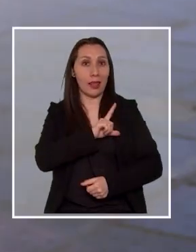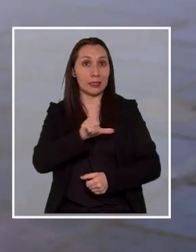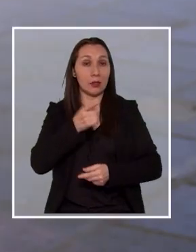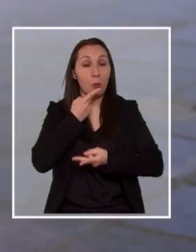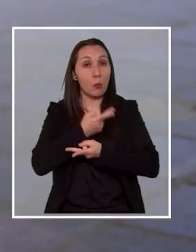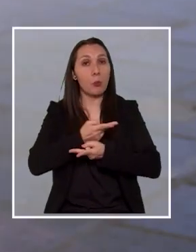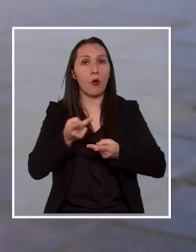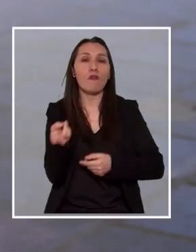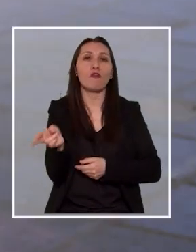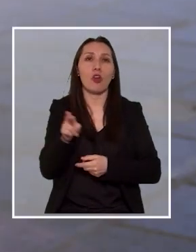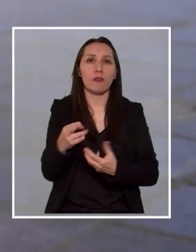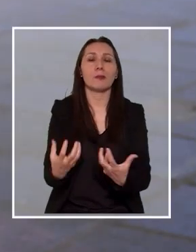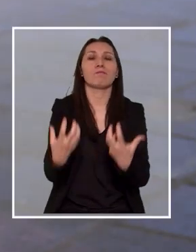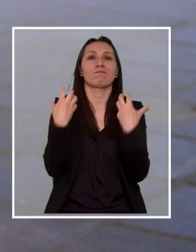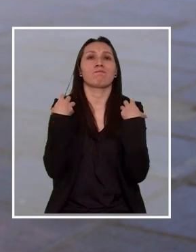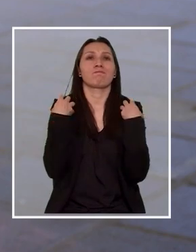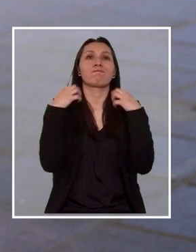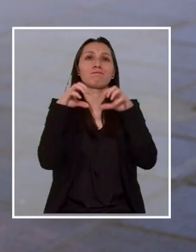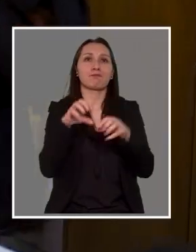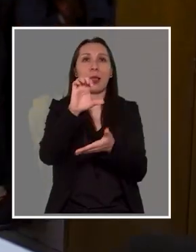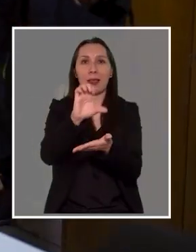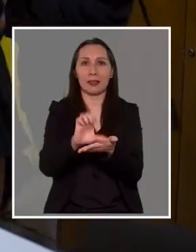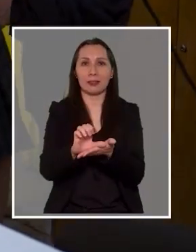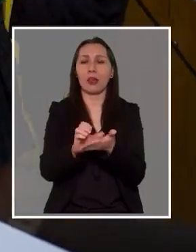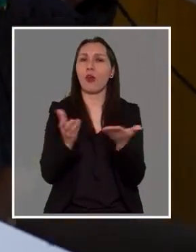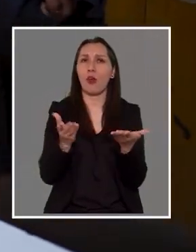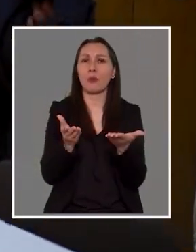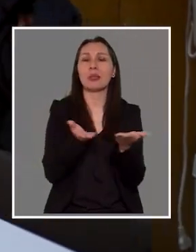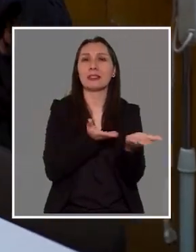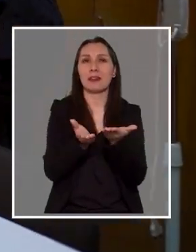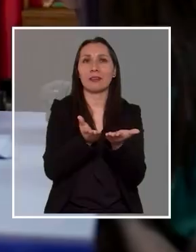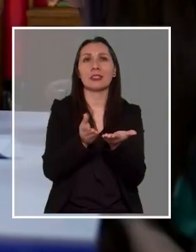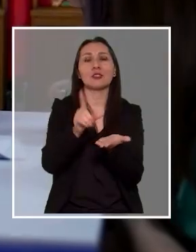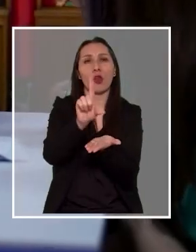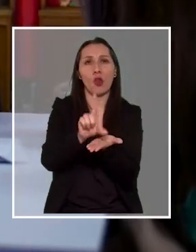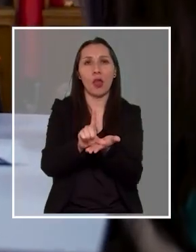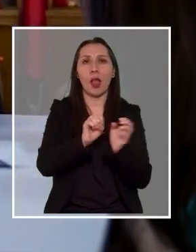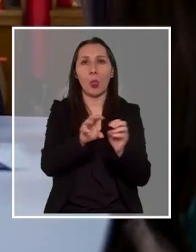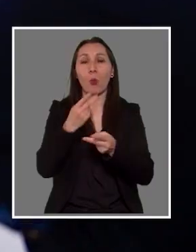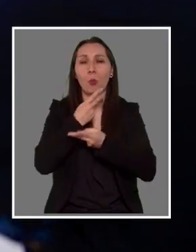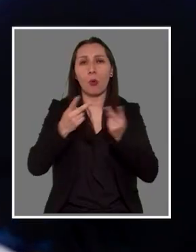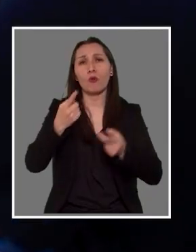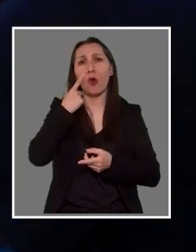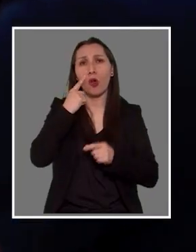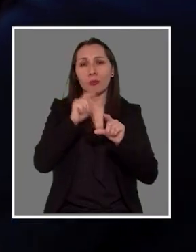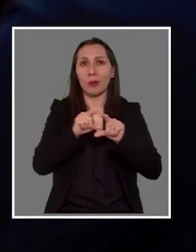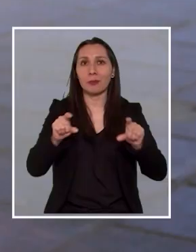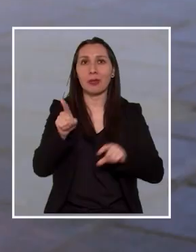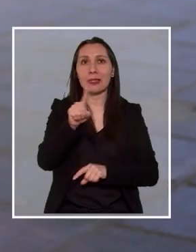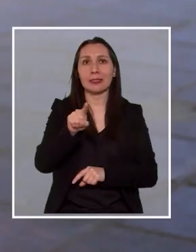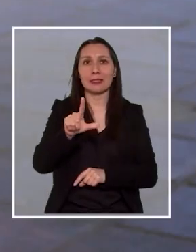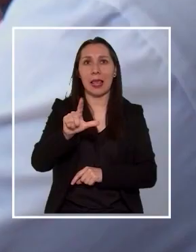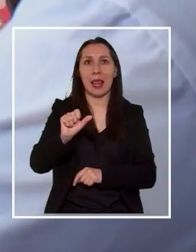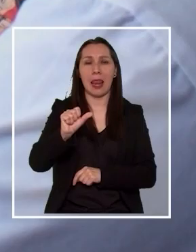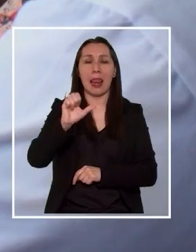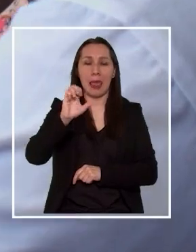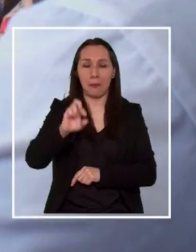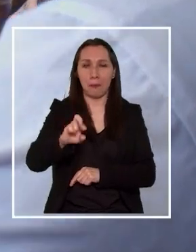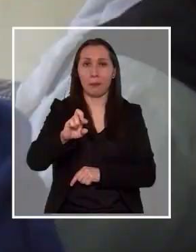escuelas y liceos públicos vuelven a la administración del Estado por medio de los servicios locales de educación pública, conocidos como los